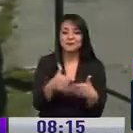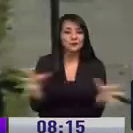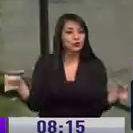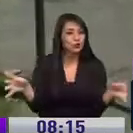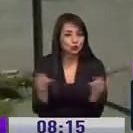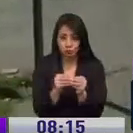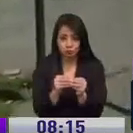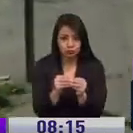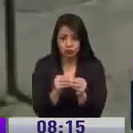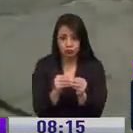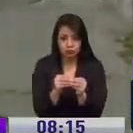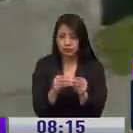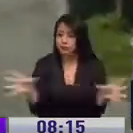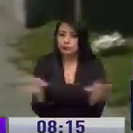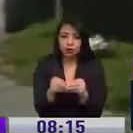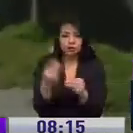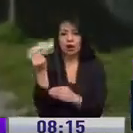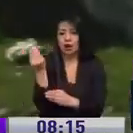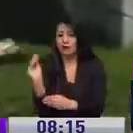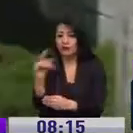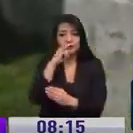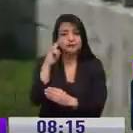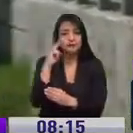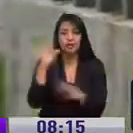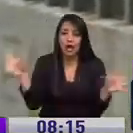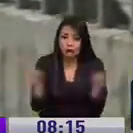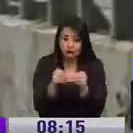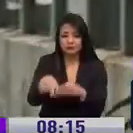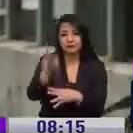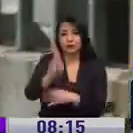todos los jóvenes de la zona sur,